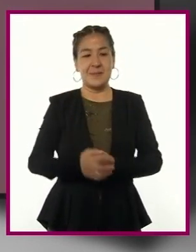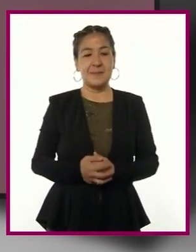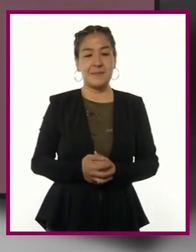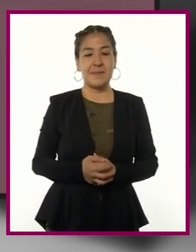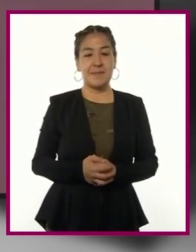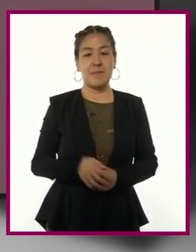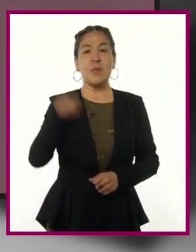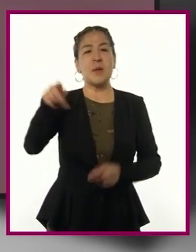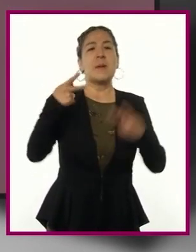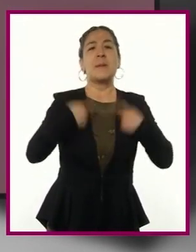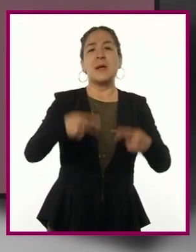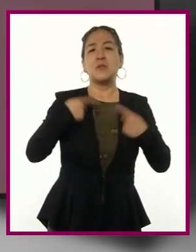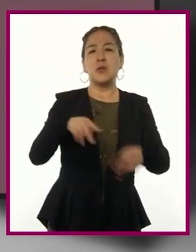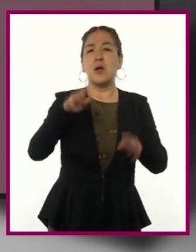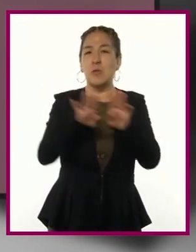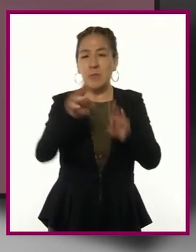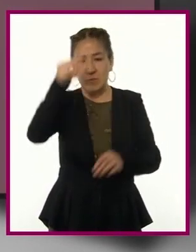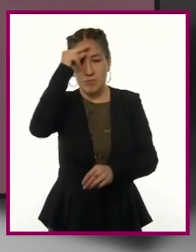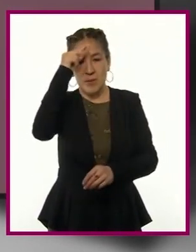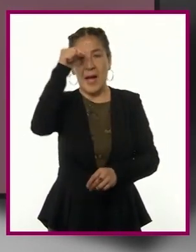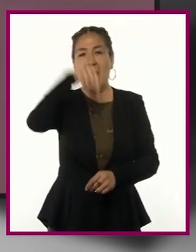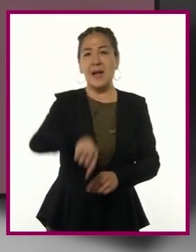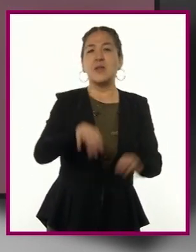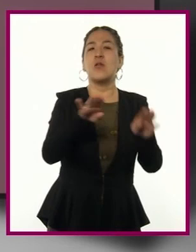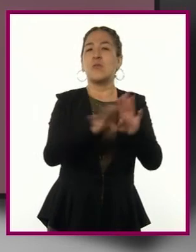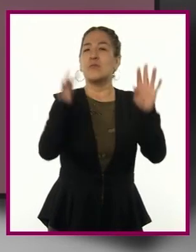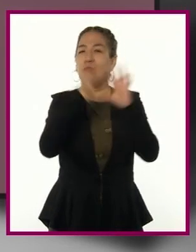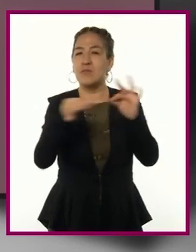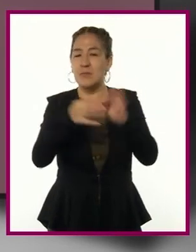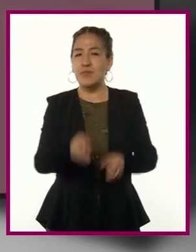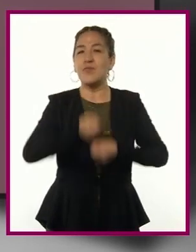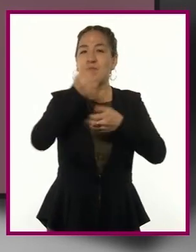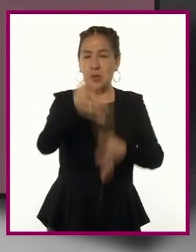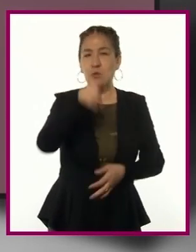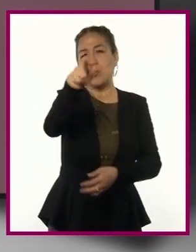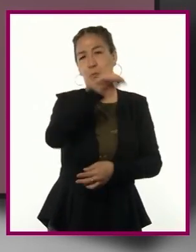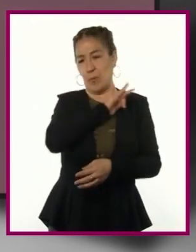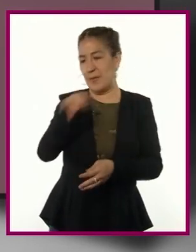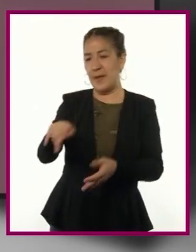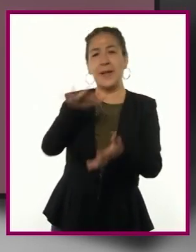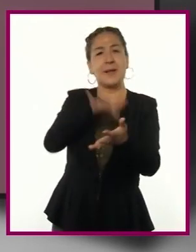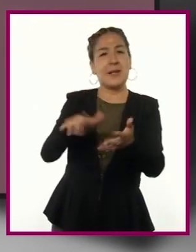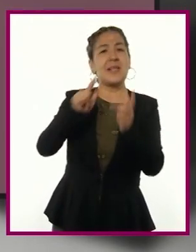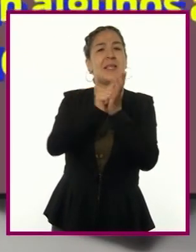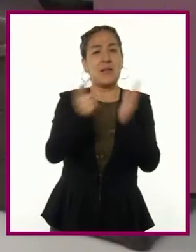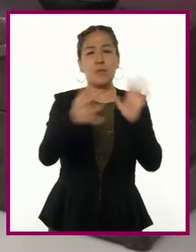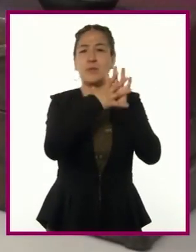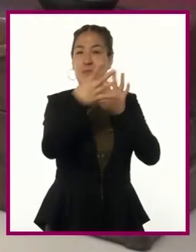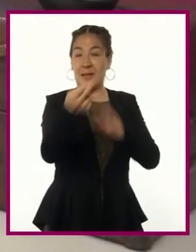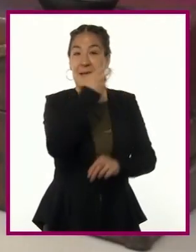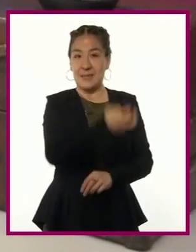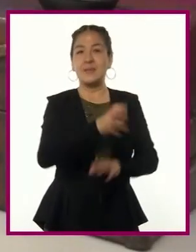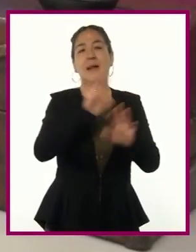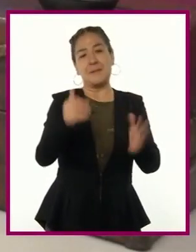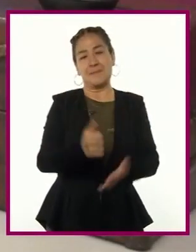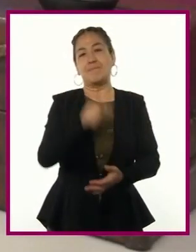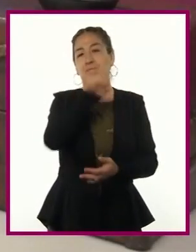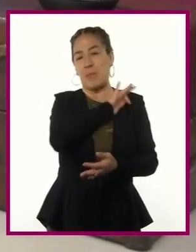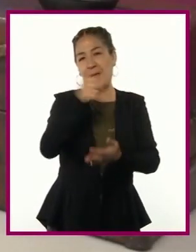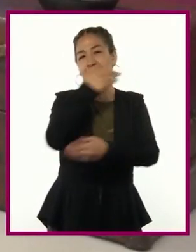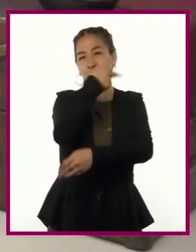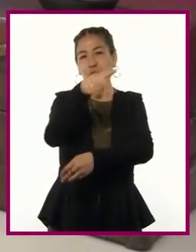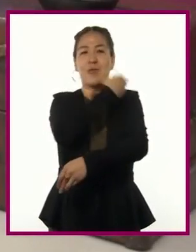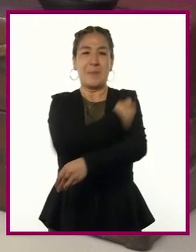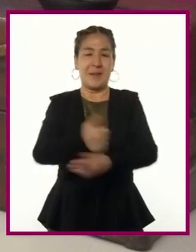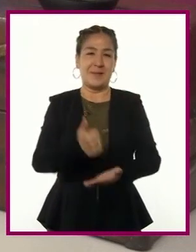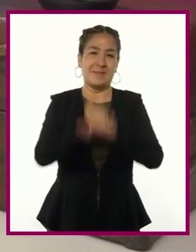ilustrados? Para resolver el reto de la sesión, no duden en apoyarse en su libro de texto y en sus familiares. ¡Listo!